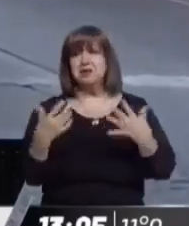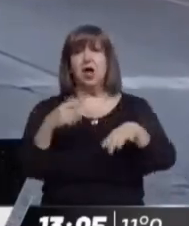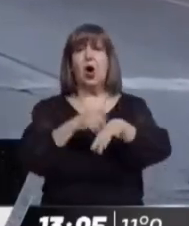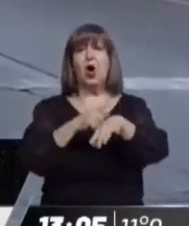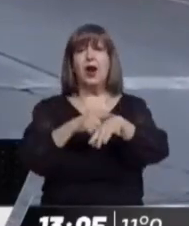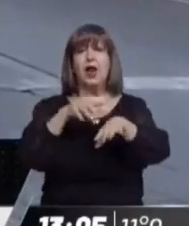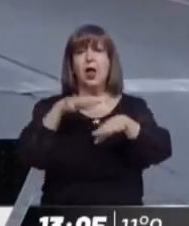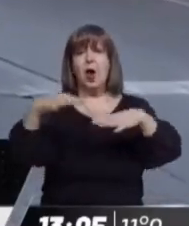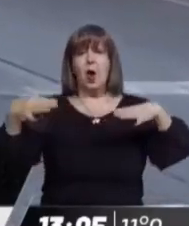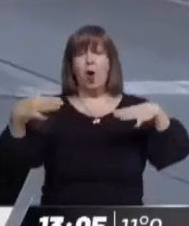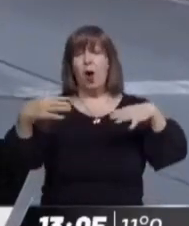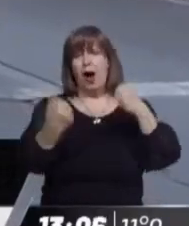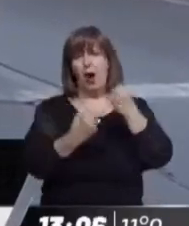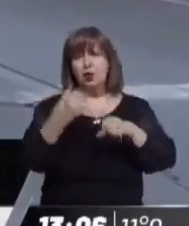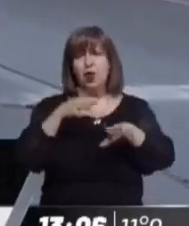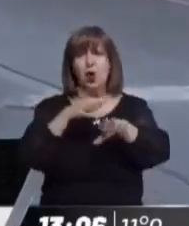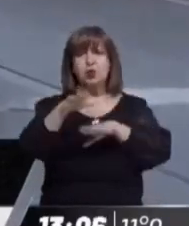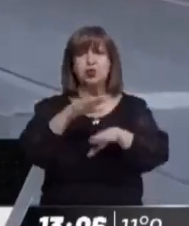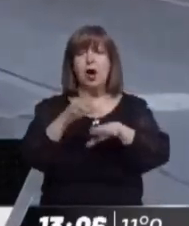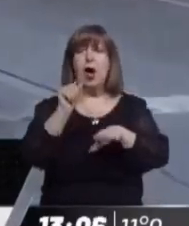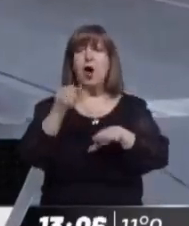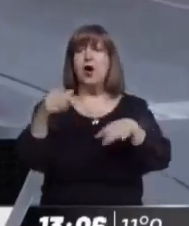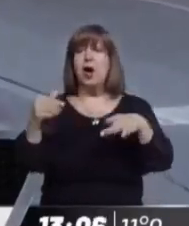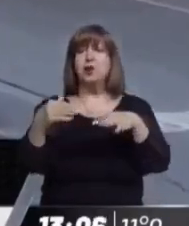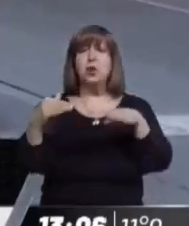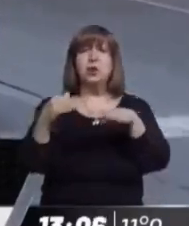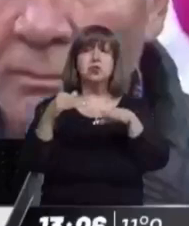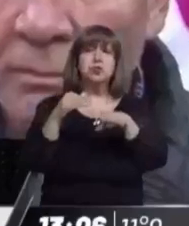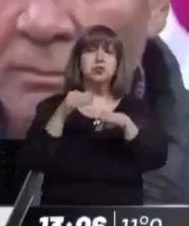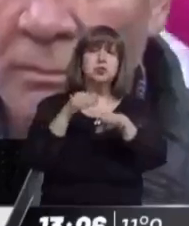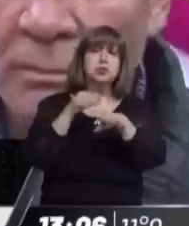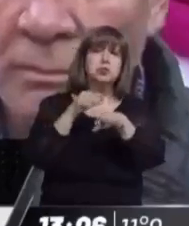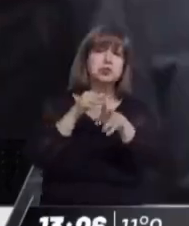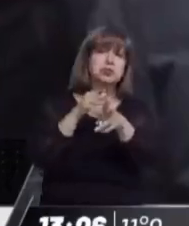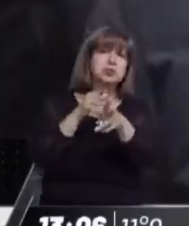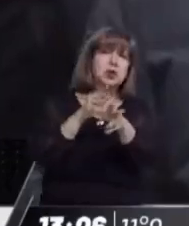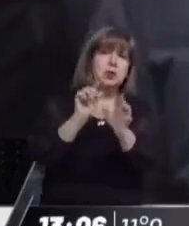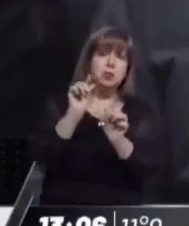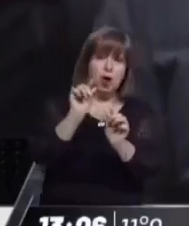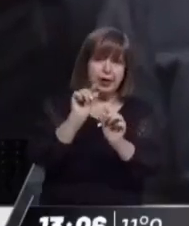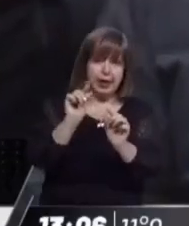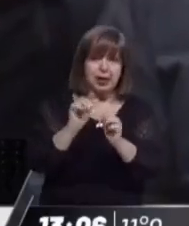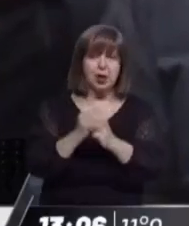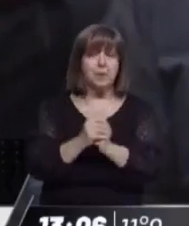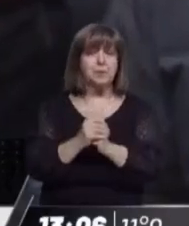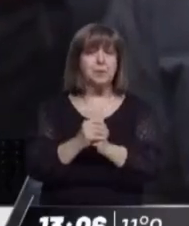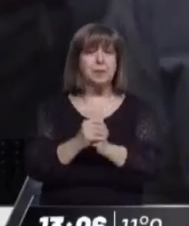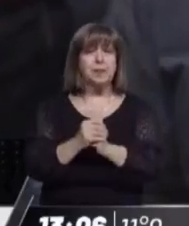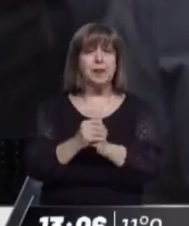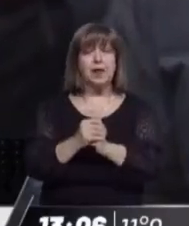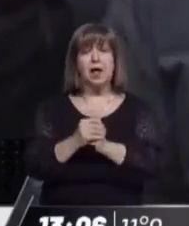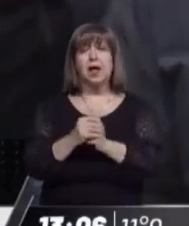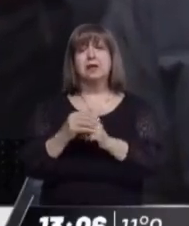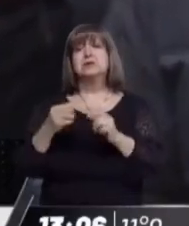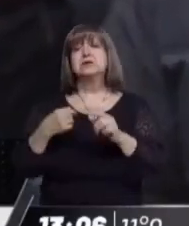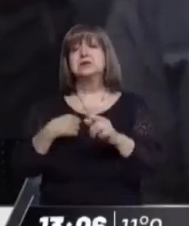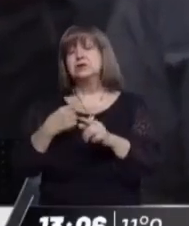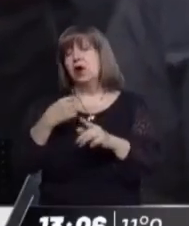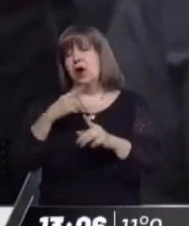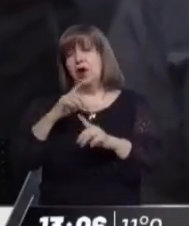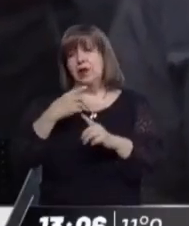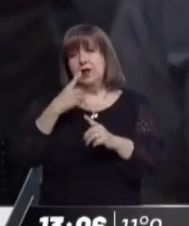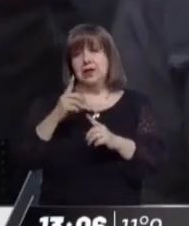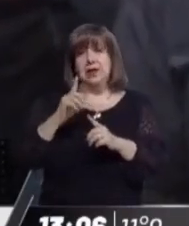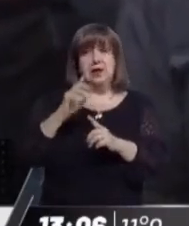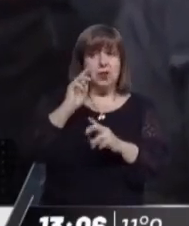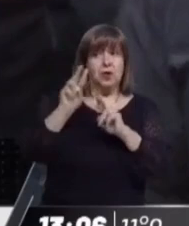horarios, está en forma permanente colapsado y no hay nadie en la calle, ¿no? Una cosa, que estén abiertos los comercios, porque por ahí